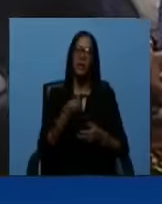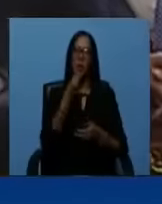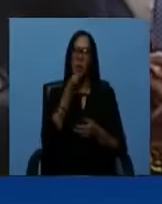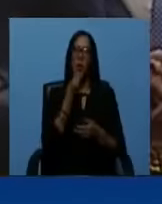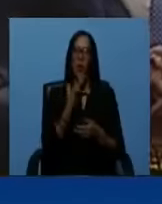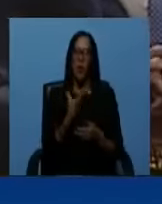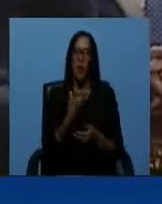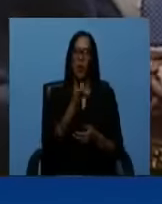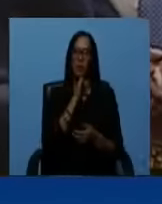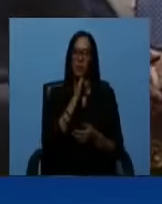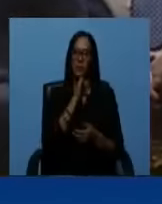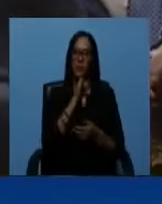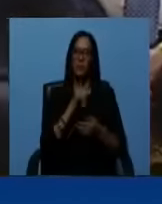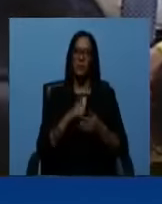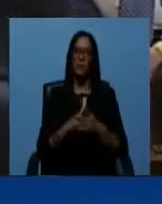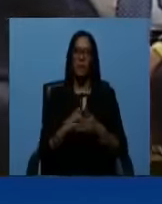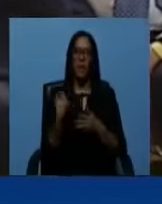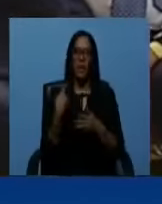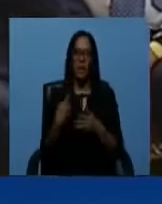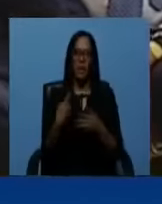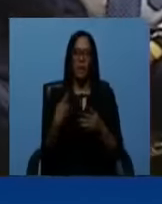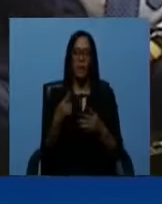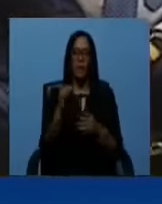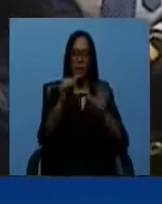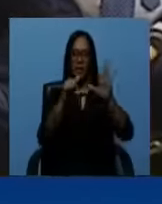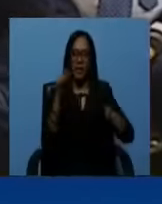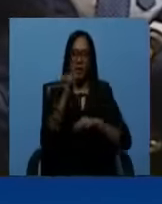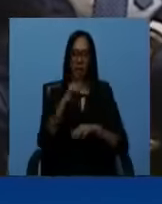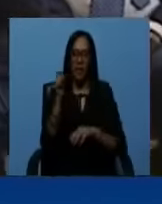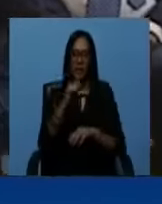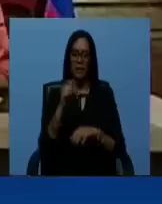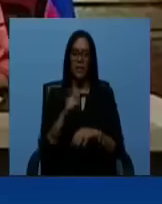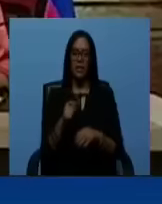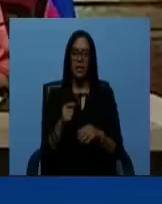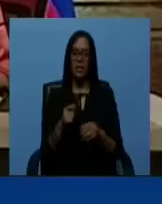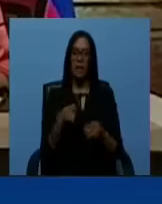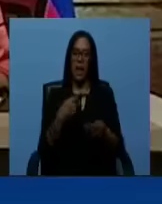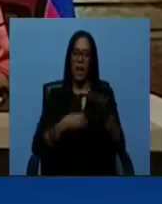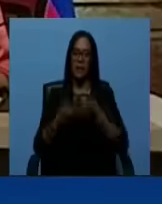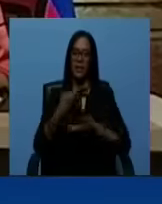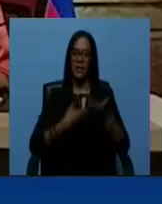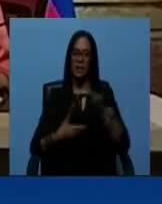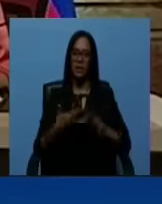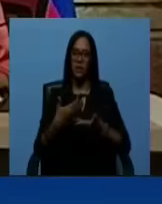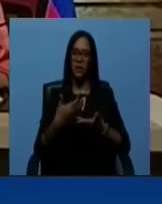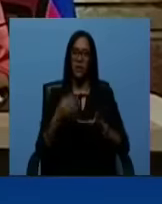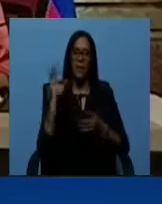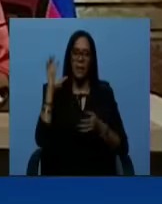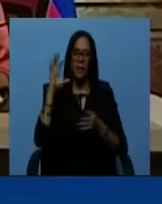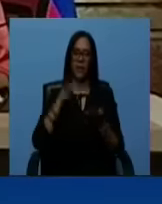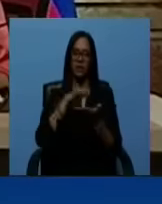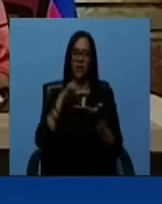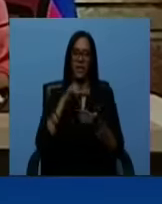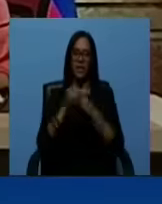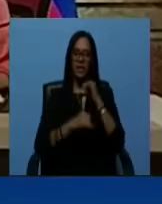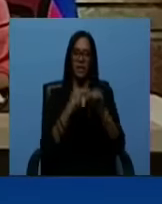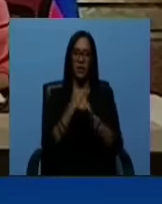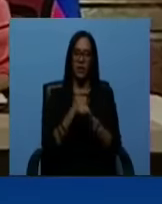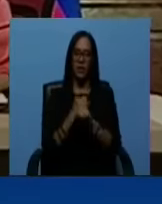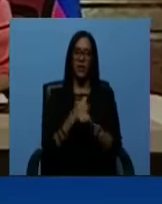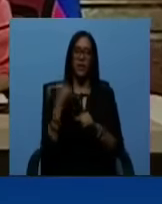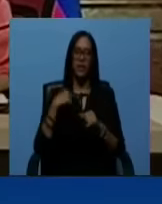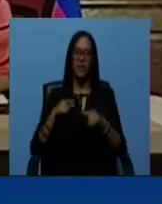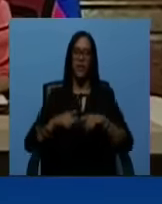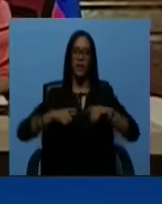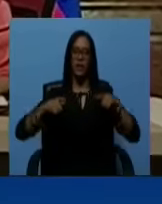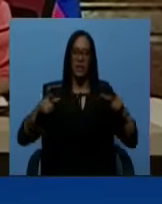dato. En el primer semestre, la inversión en el país nacional e internacional arroja un